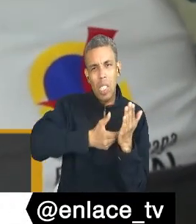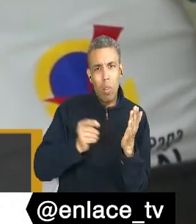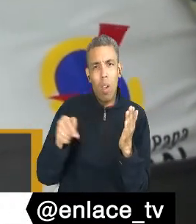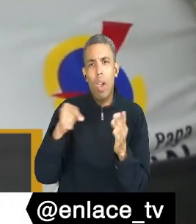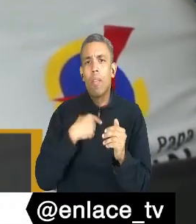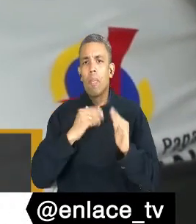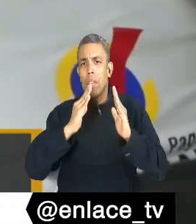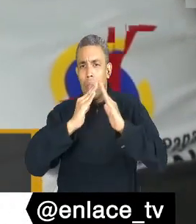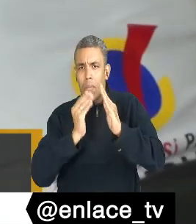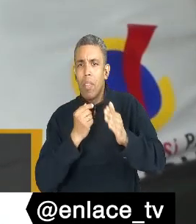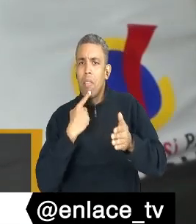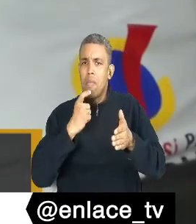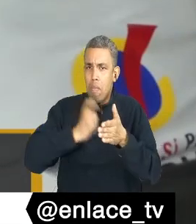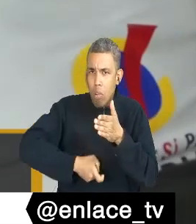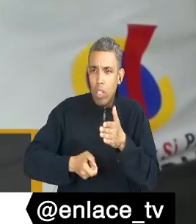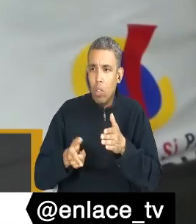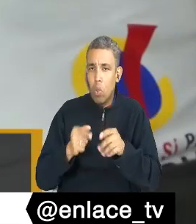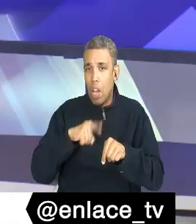quejas y reclamaciones.